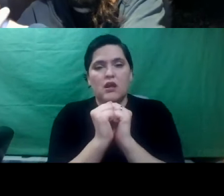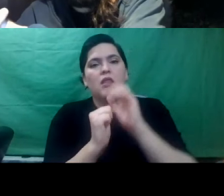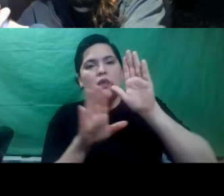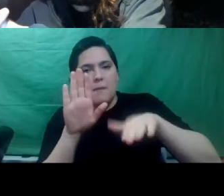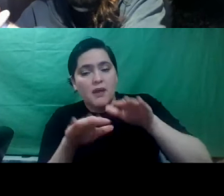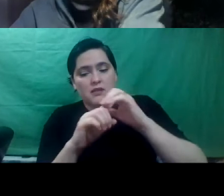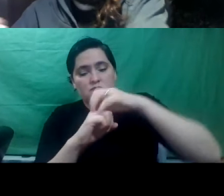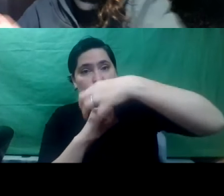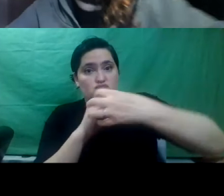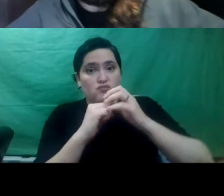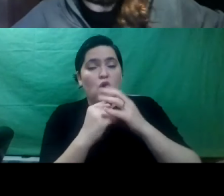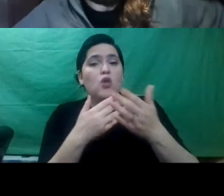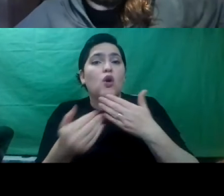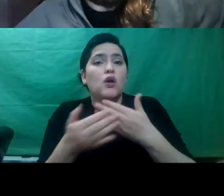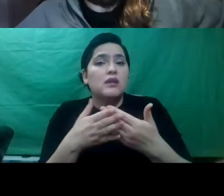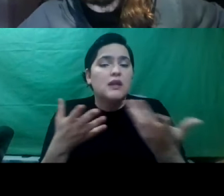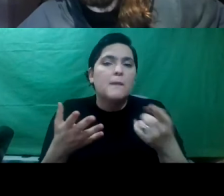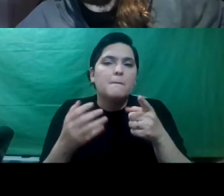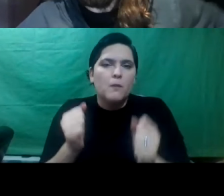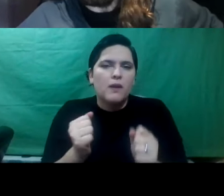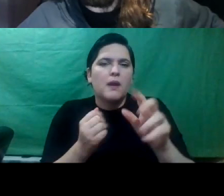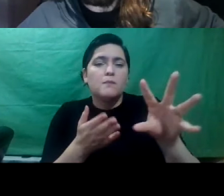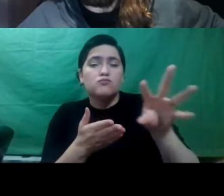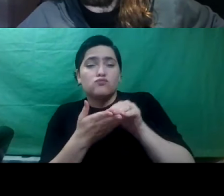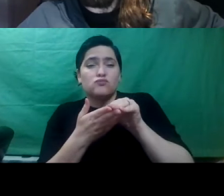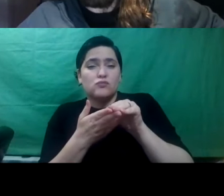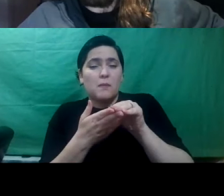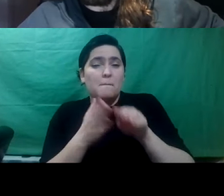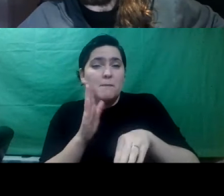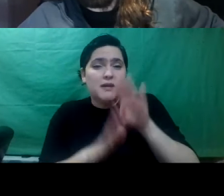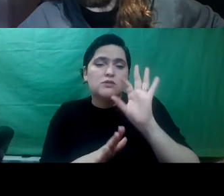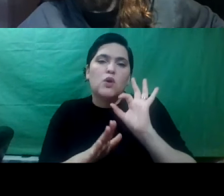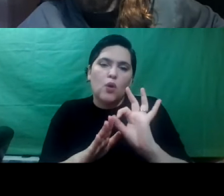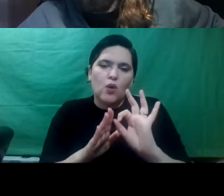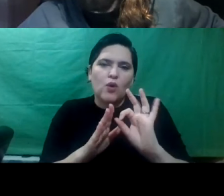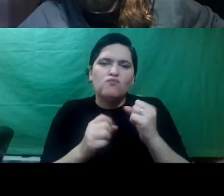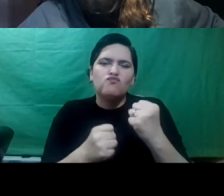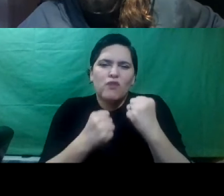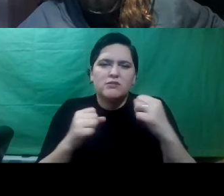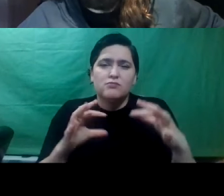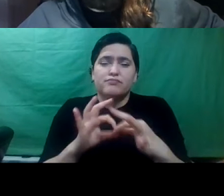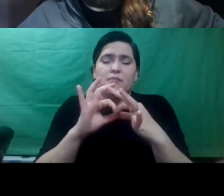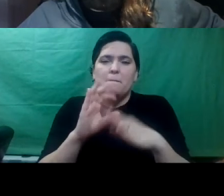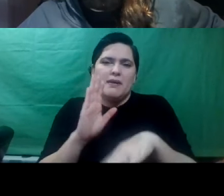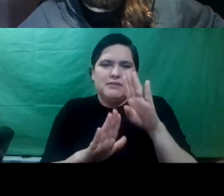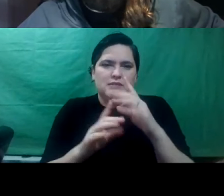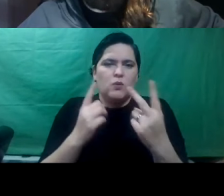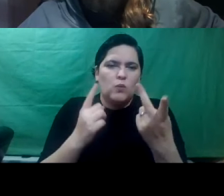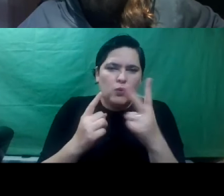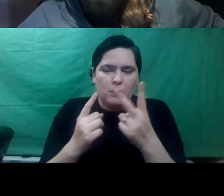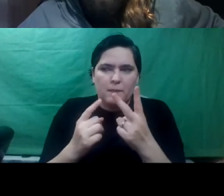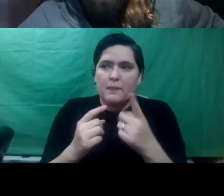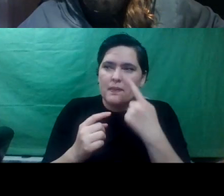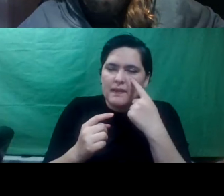por la densidad de receptores. Y fíjense también que las regiones rojas, que son las que se explican mejor por la